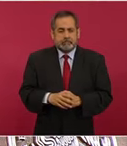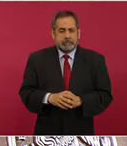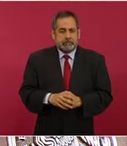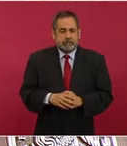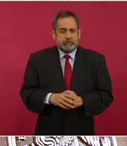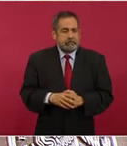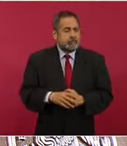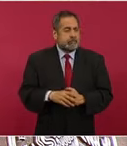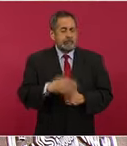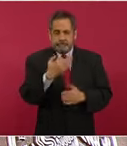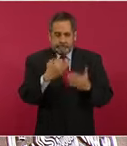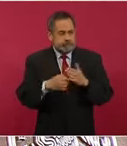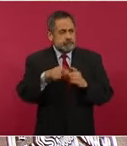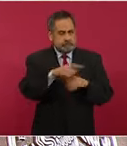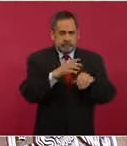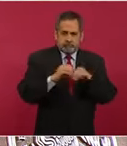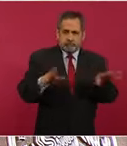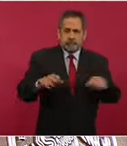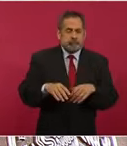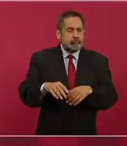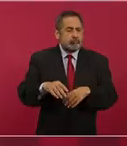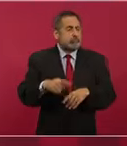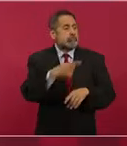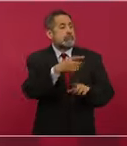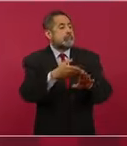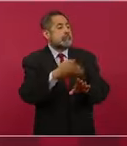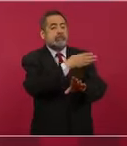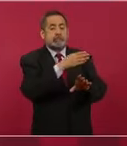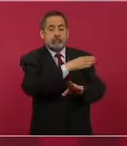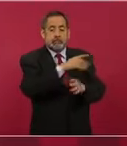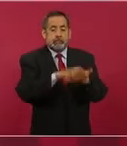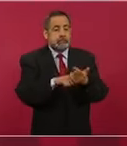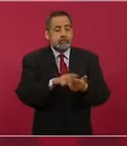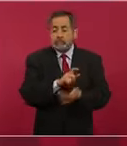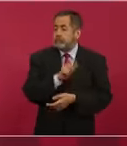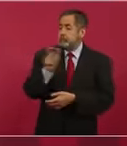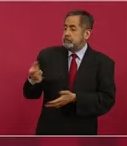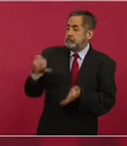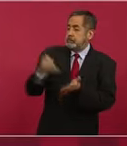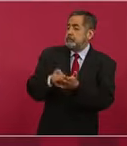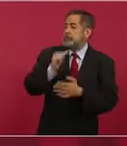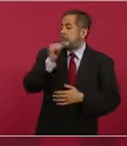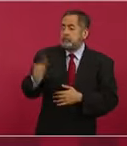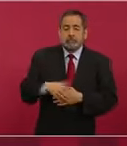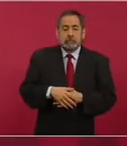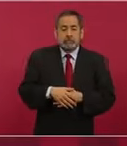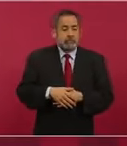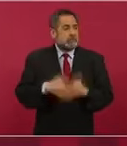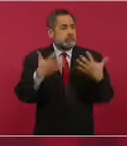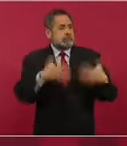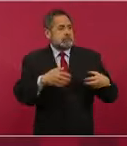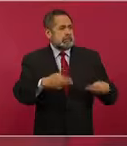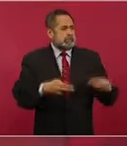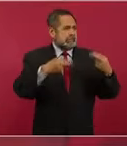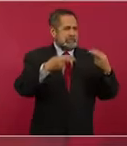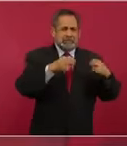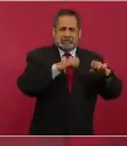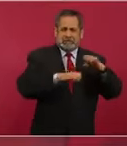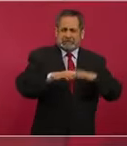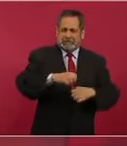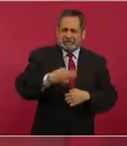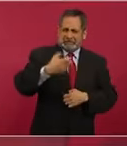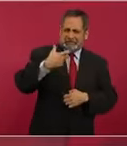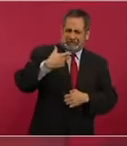da a conocer que se condonaban los impuestos para las grandes corporaciones empresariales y